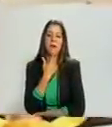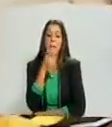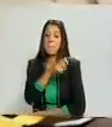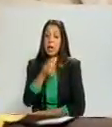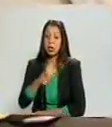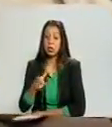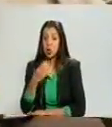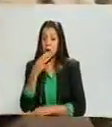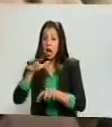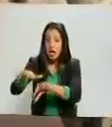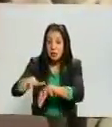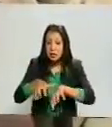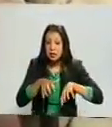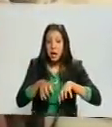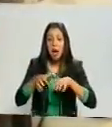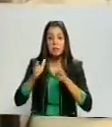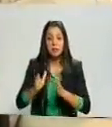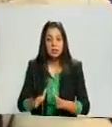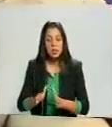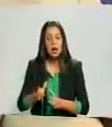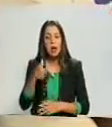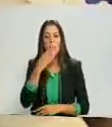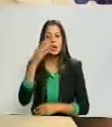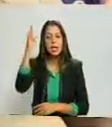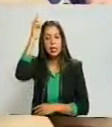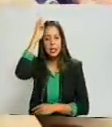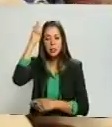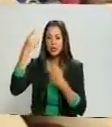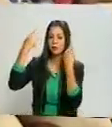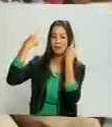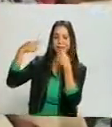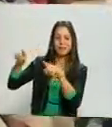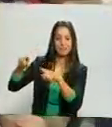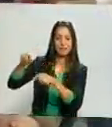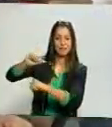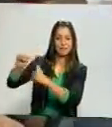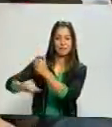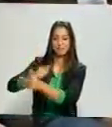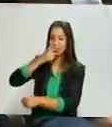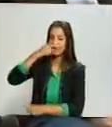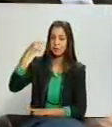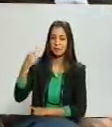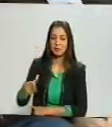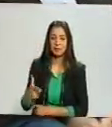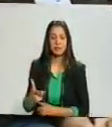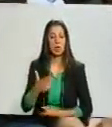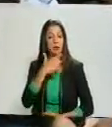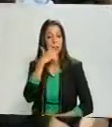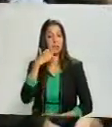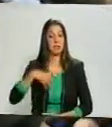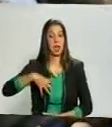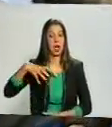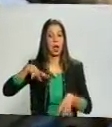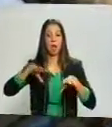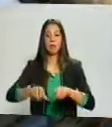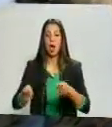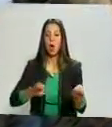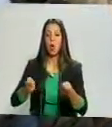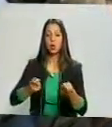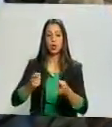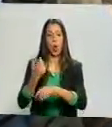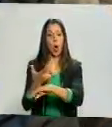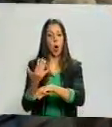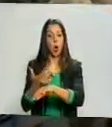campesino y el indígena quedaban en un tercer o un segundo lugar frente a los derechos extractivos de la burguesía. Aquí no.